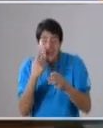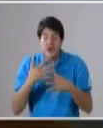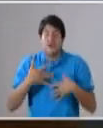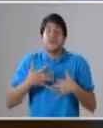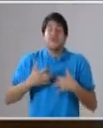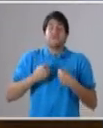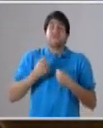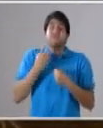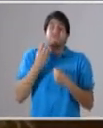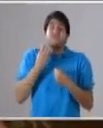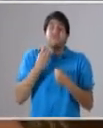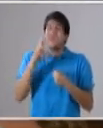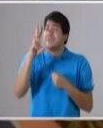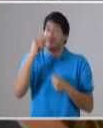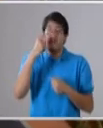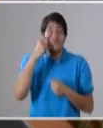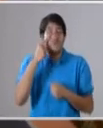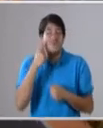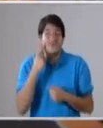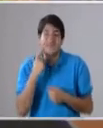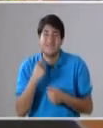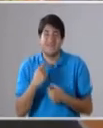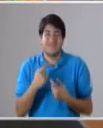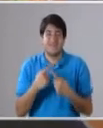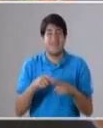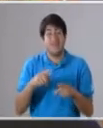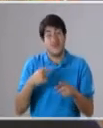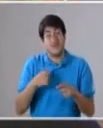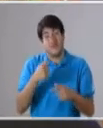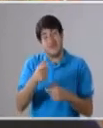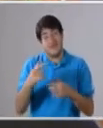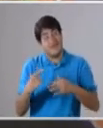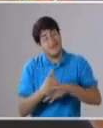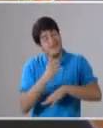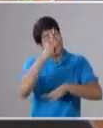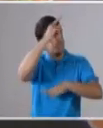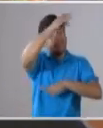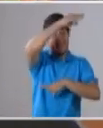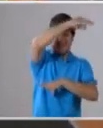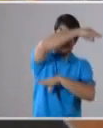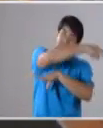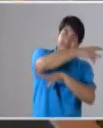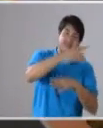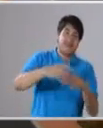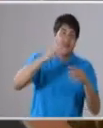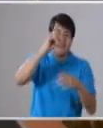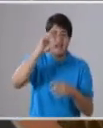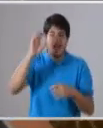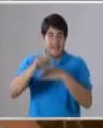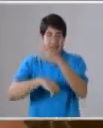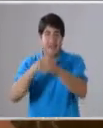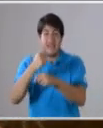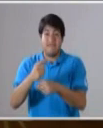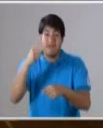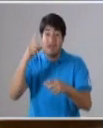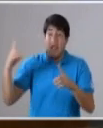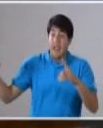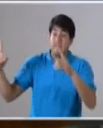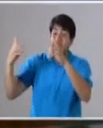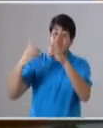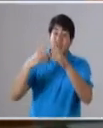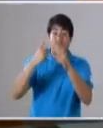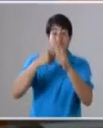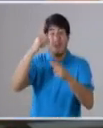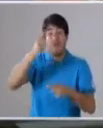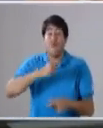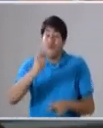me dieron mi boleto y fui al DF. Allá me encontré con un mi gran amigo, que como lo quiero, pero tanto tiempo que tengo, no es lo que, cada